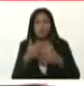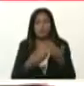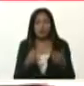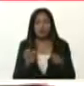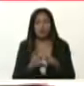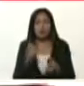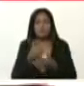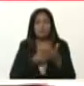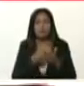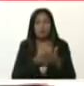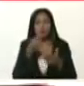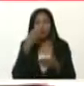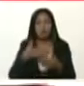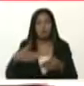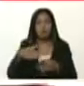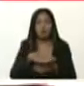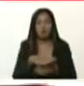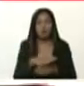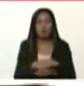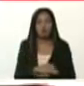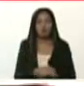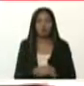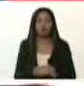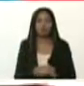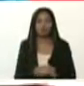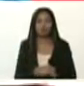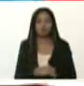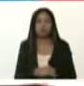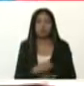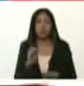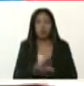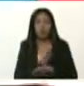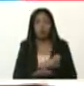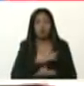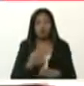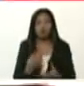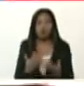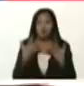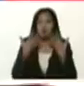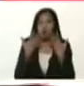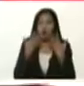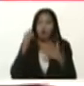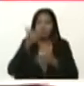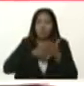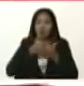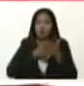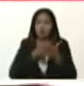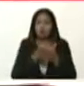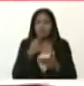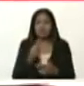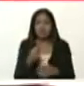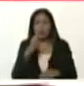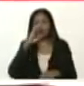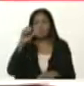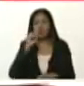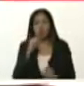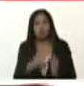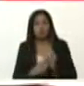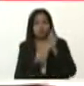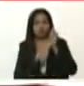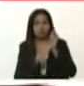la batalla del pueblo de Ecuador. Y nos hemos inspirado en sus luchas. Dice que Maduro dirigió